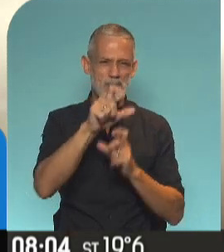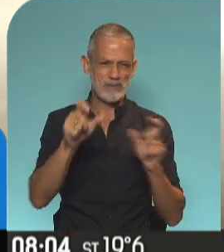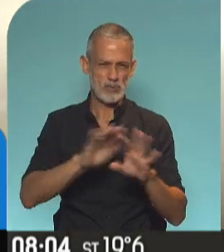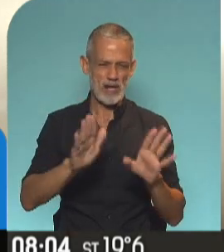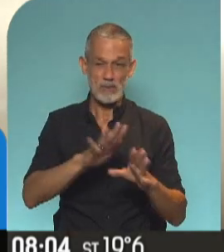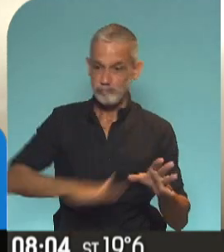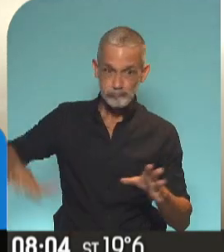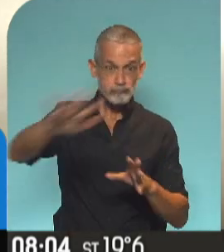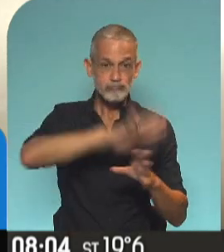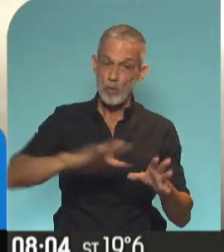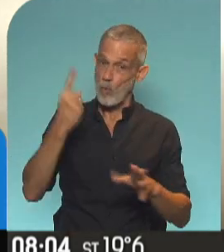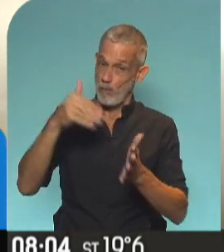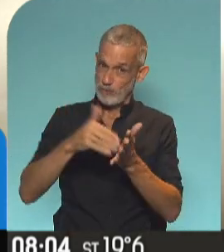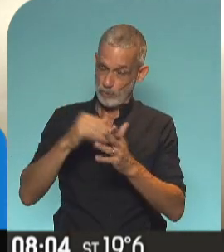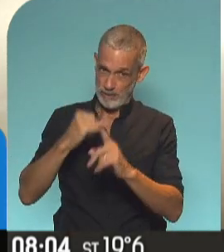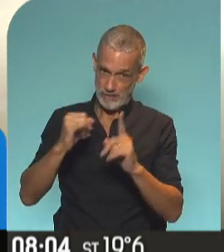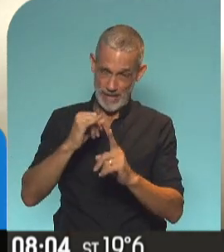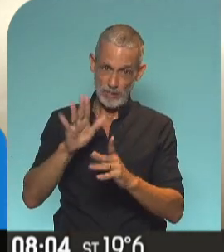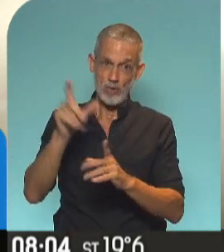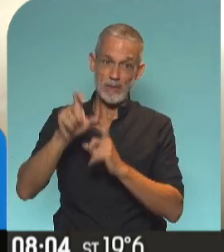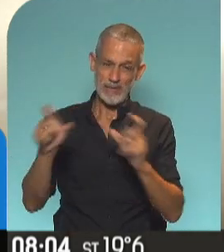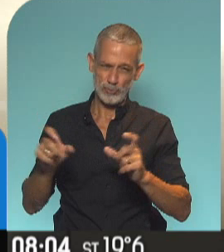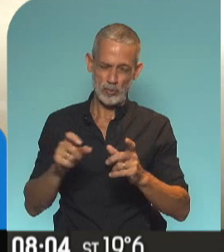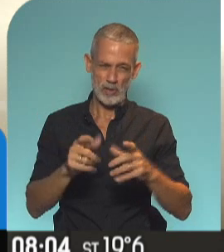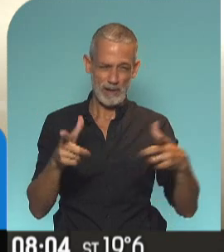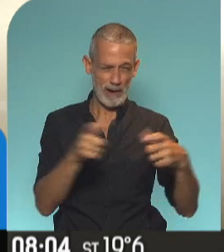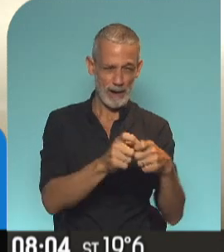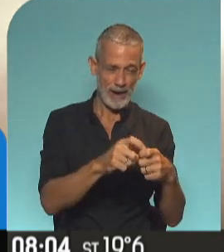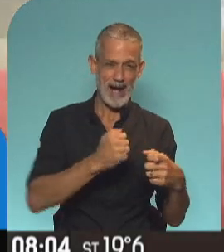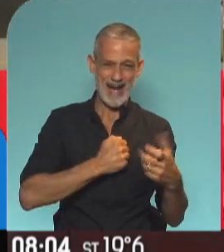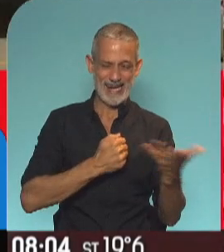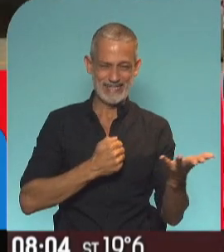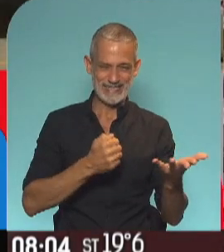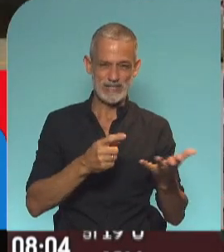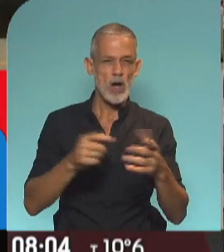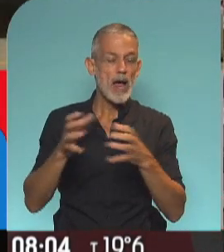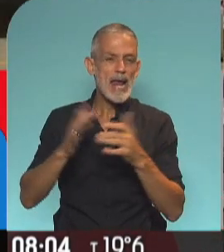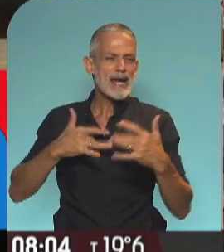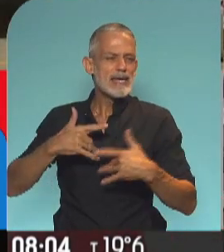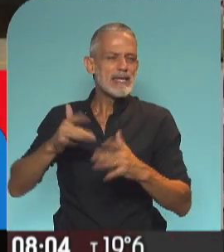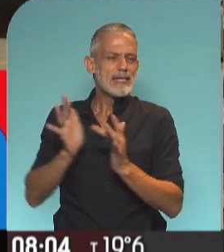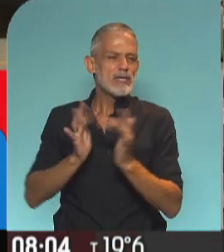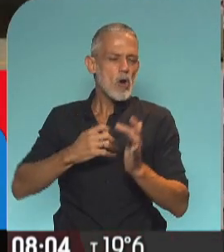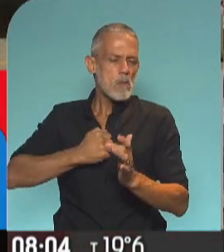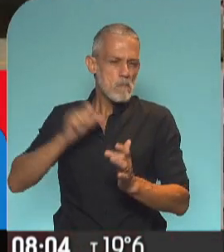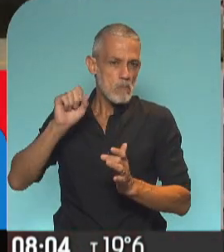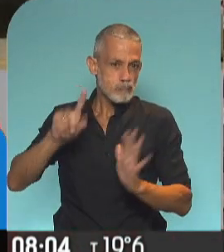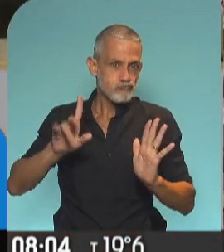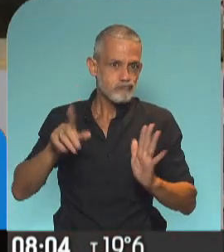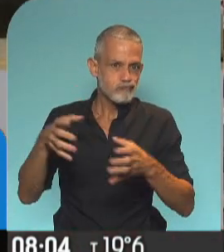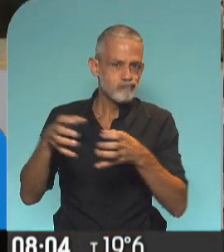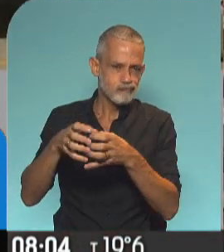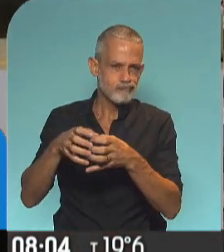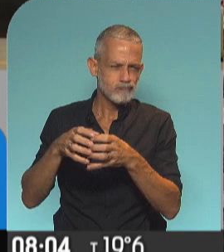población total de casi 1,5 millones. Así es, el yihadismo principalmente ha sido el responsable